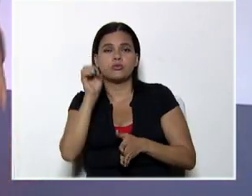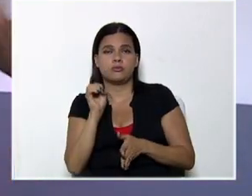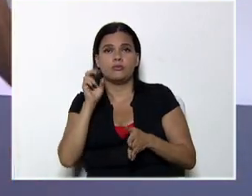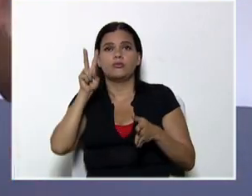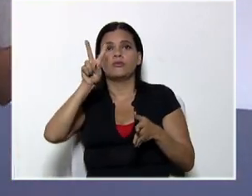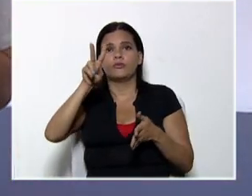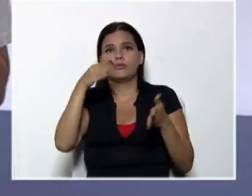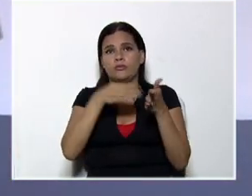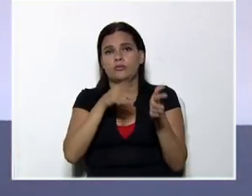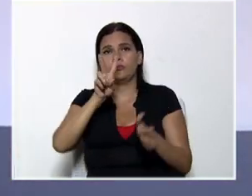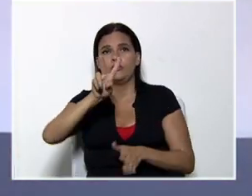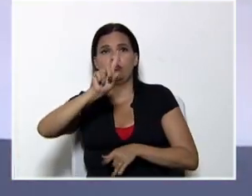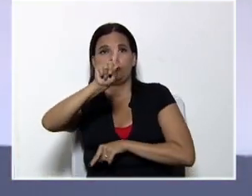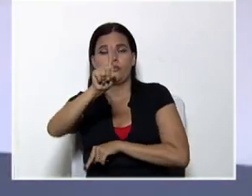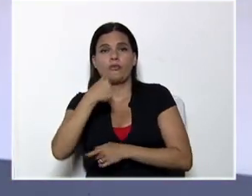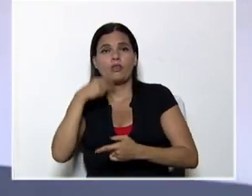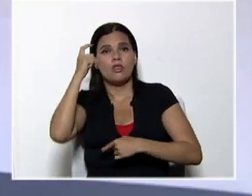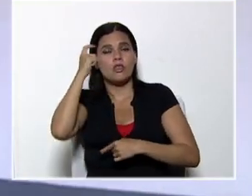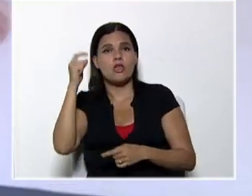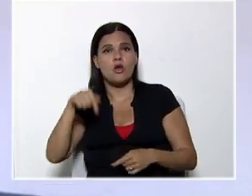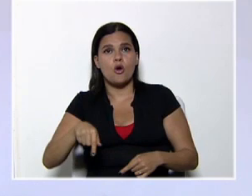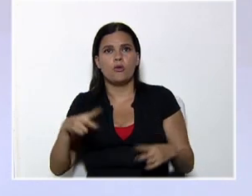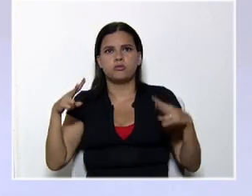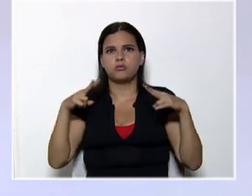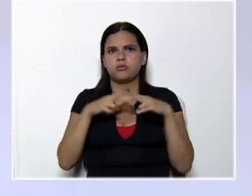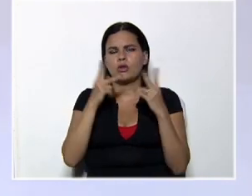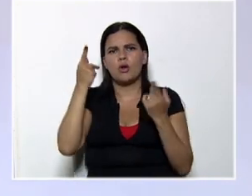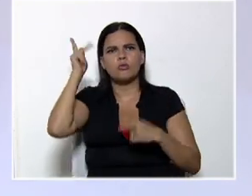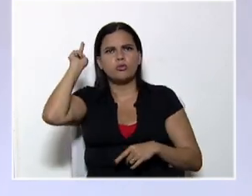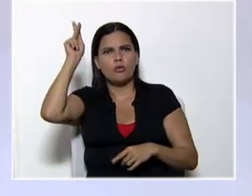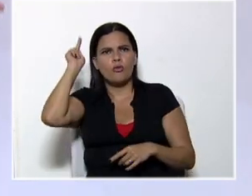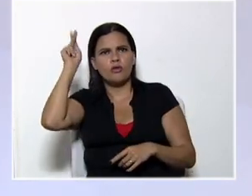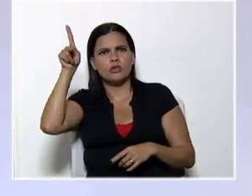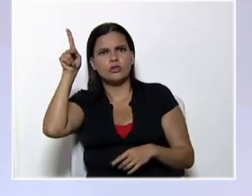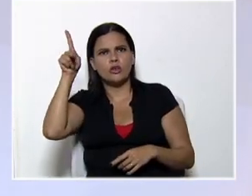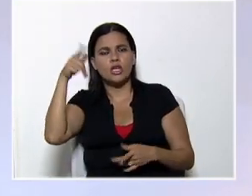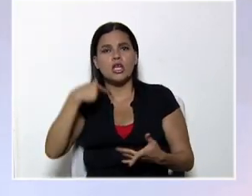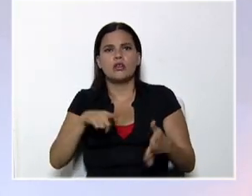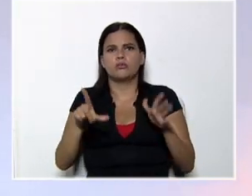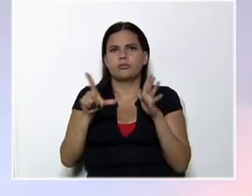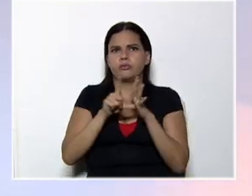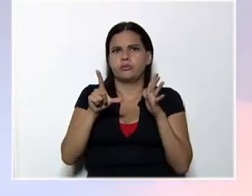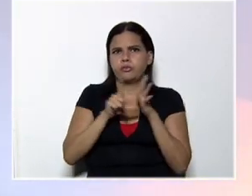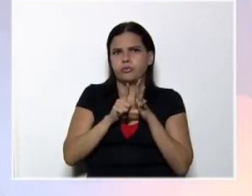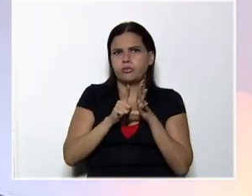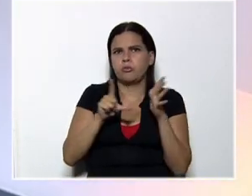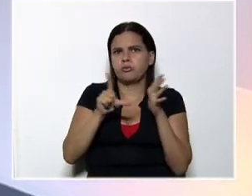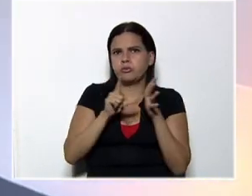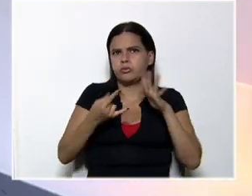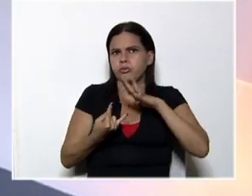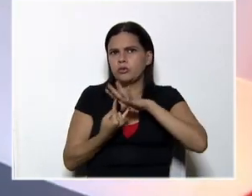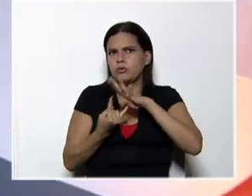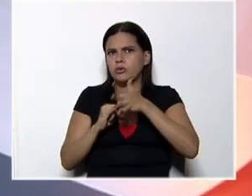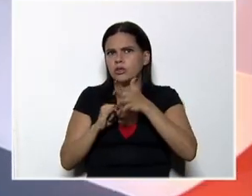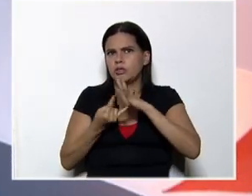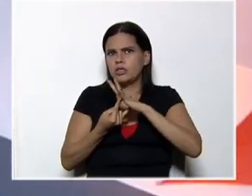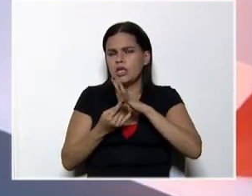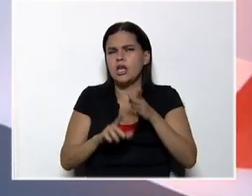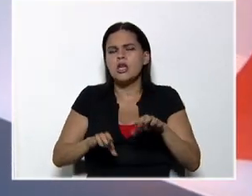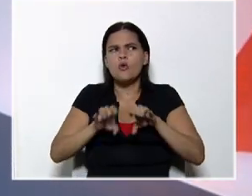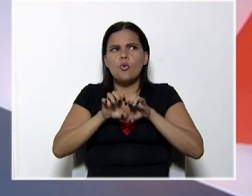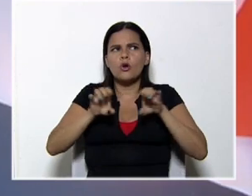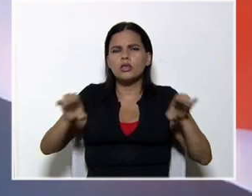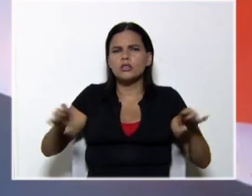2020-2021. Por eso, el día de hoy vamos a encontrarnos con profesores de educación media general, media técnica y también de educación